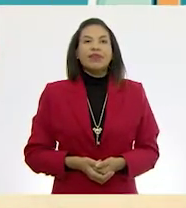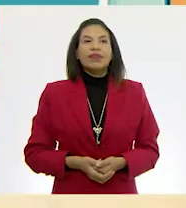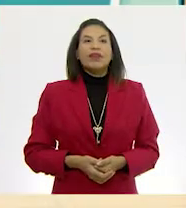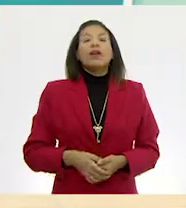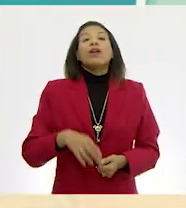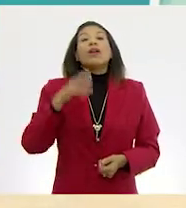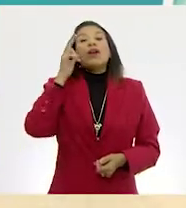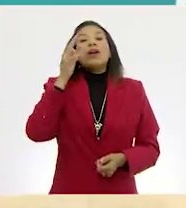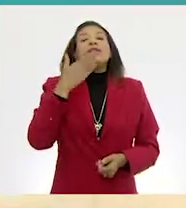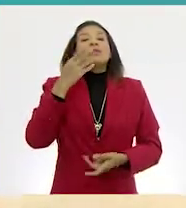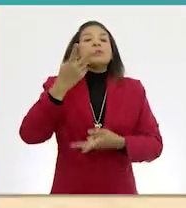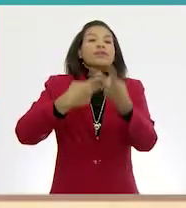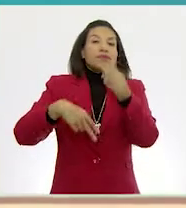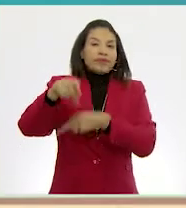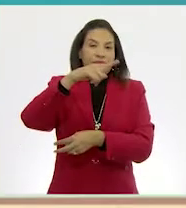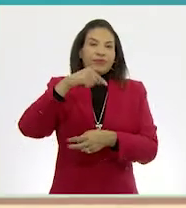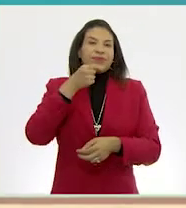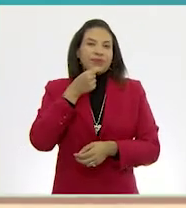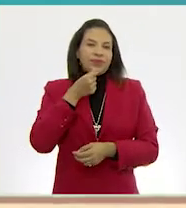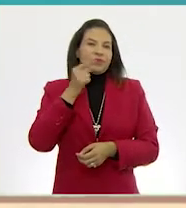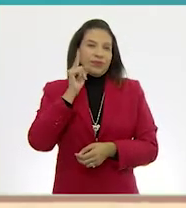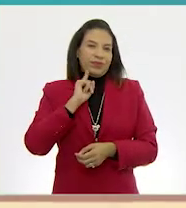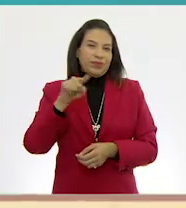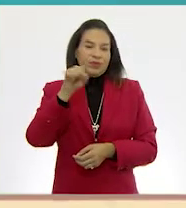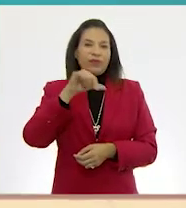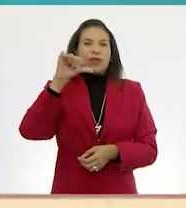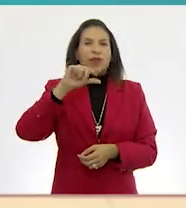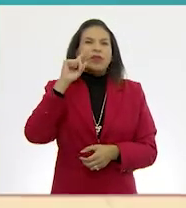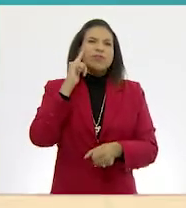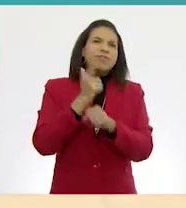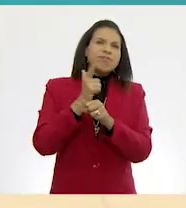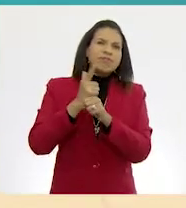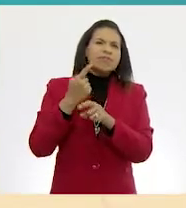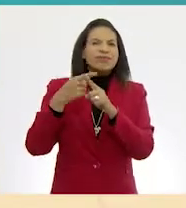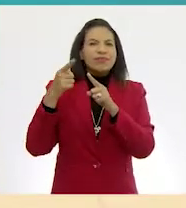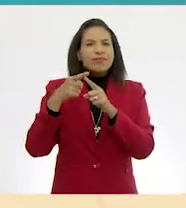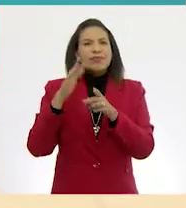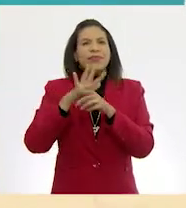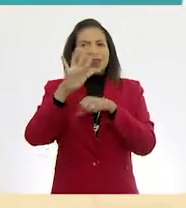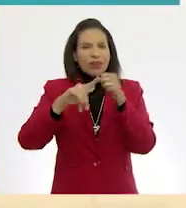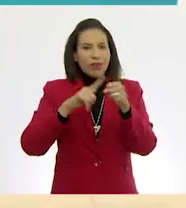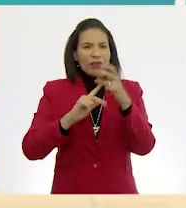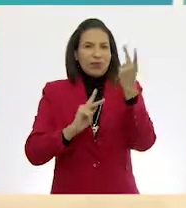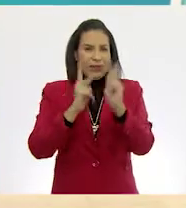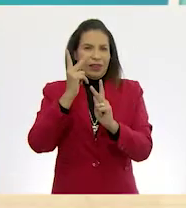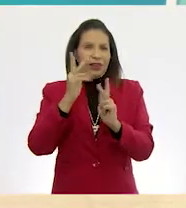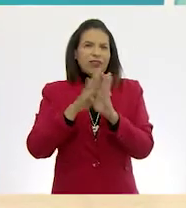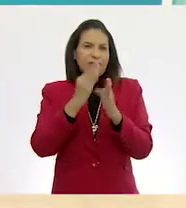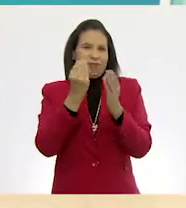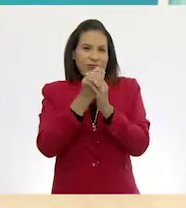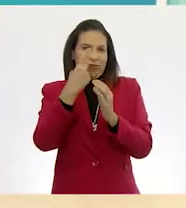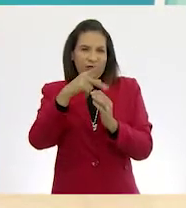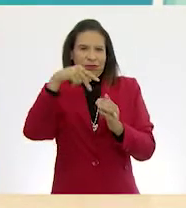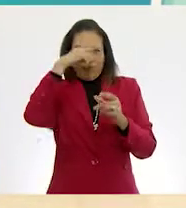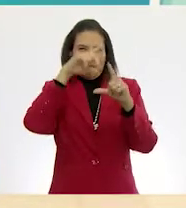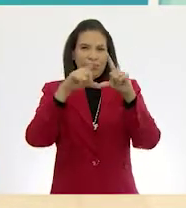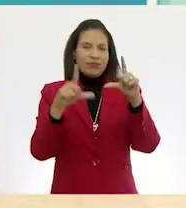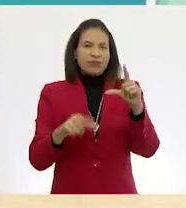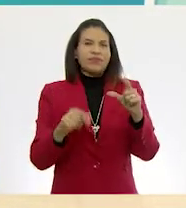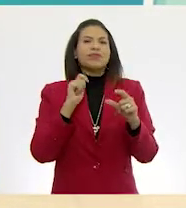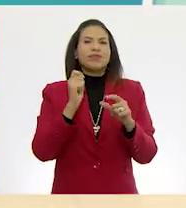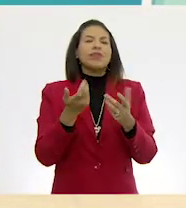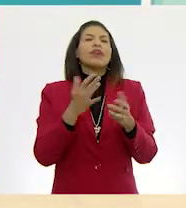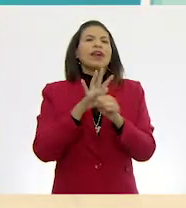bienvenidas y bienvenidos el día de hoy identificaremos algunas especies endémicas de méjico especies endémicas